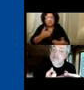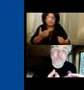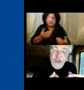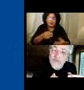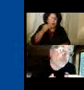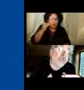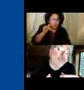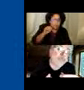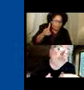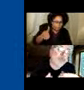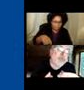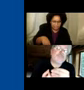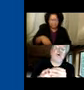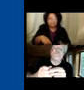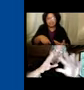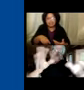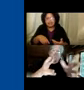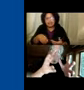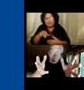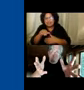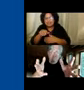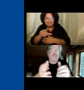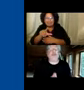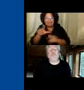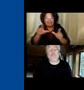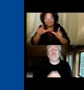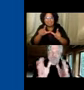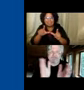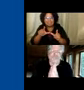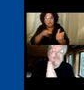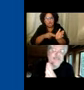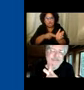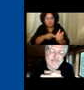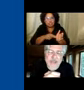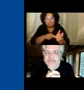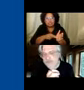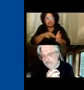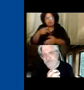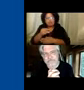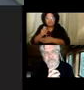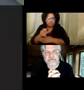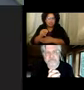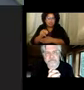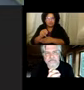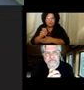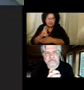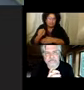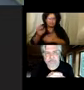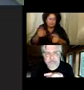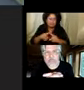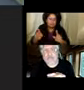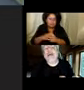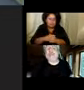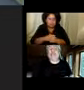directo. Al igual que enfermeros o ayuda de vida cotidiana o asistencia de